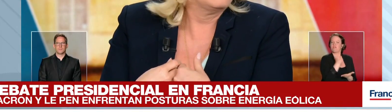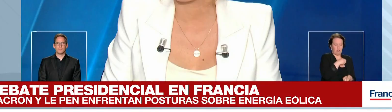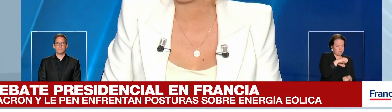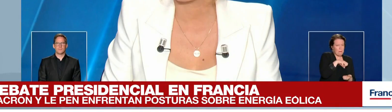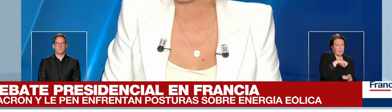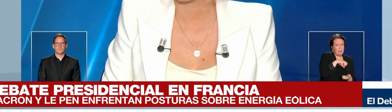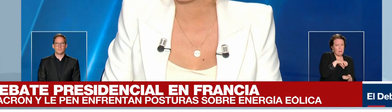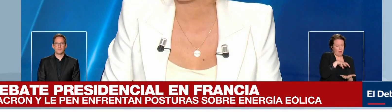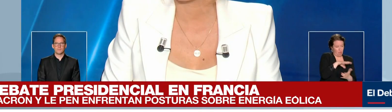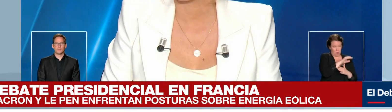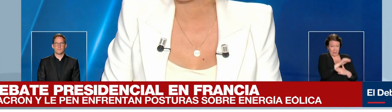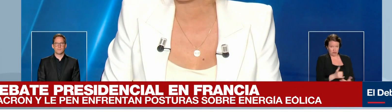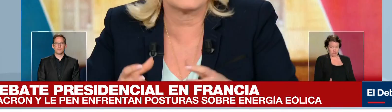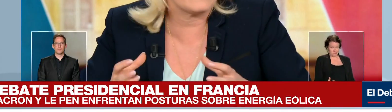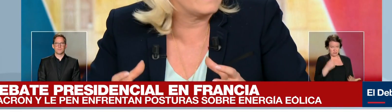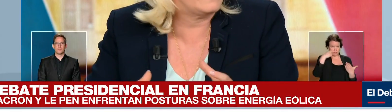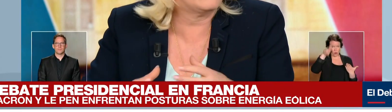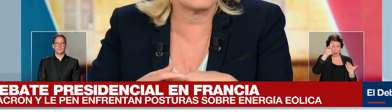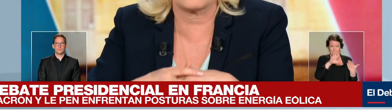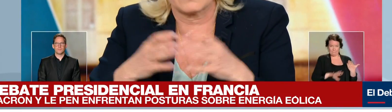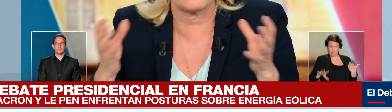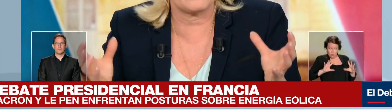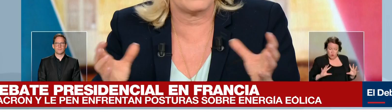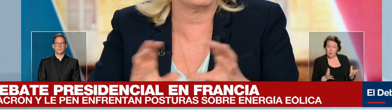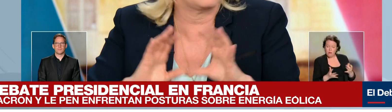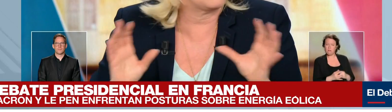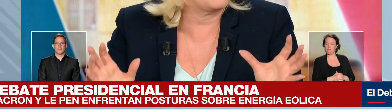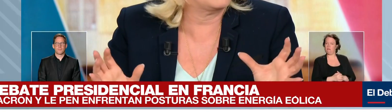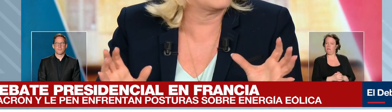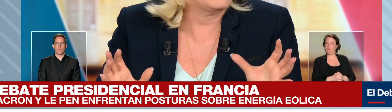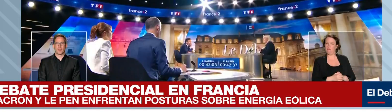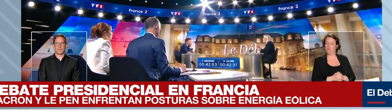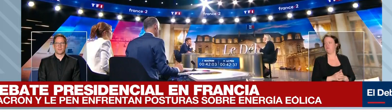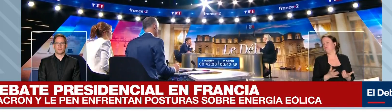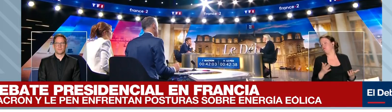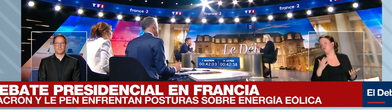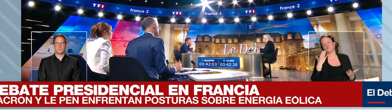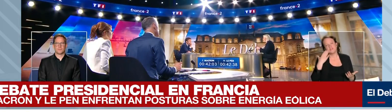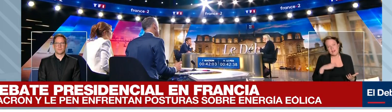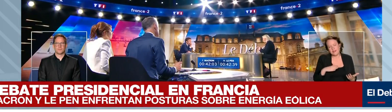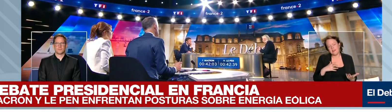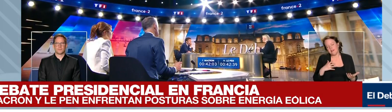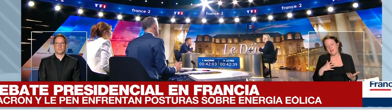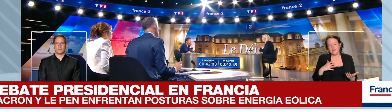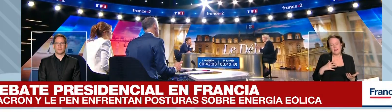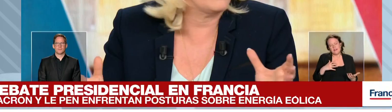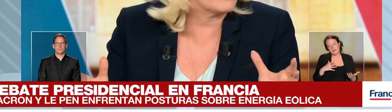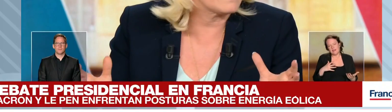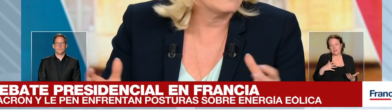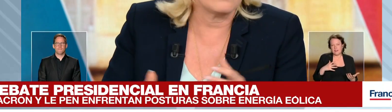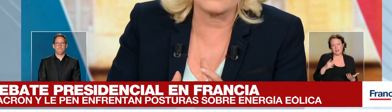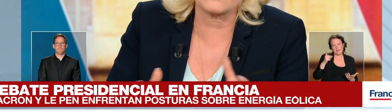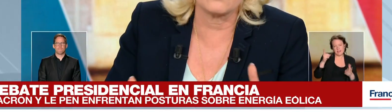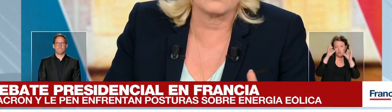en el territorio europeo. ¿Cómo es que se puede crear? Yo sé que obviamente no es algo que se hace de la noche